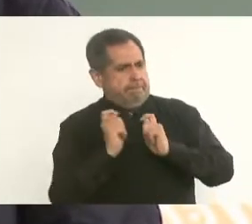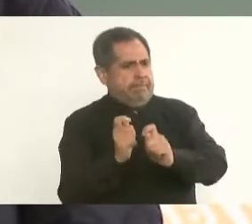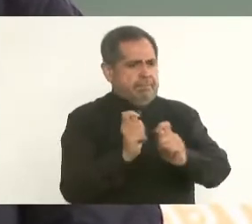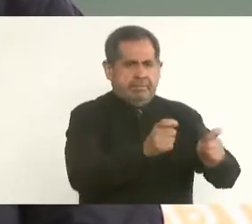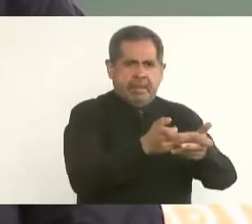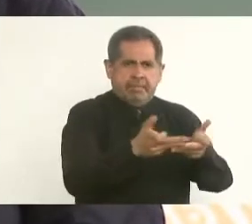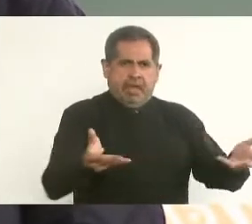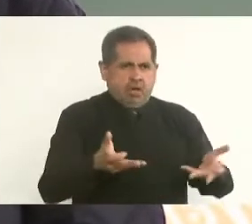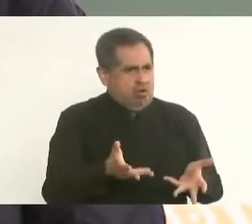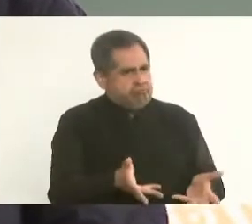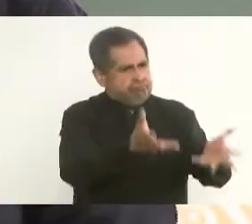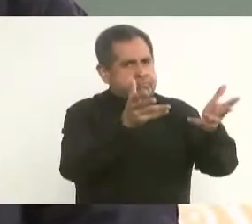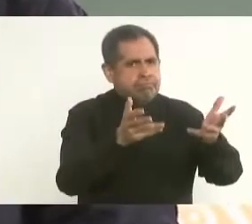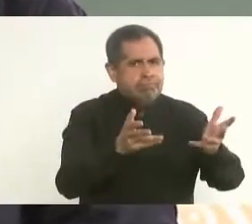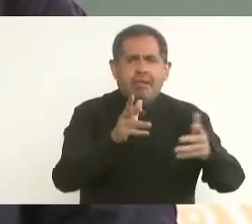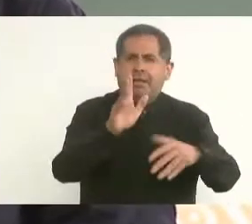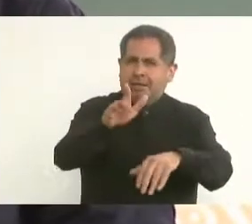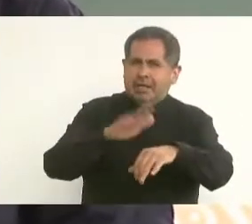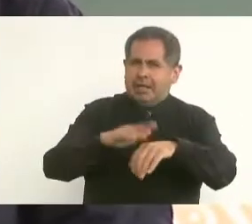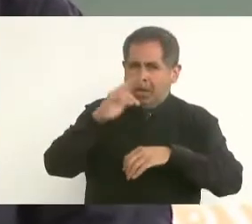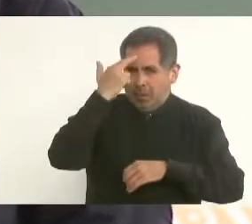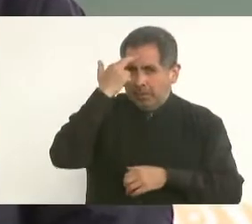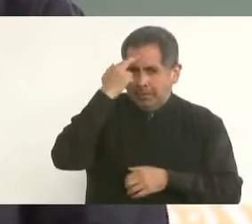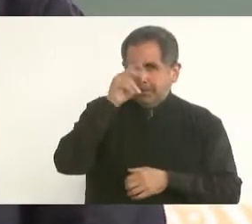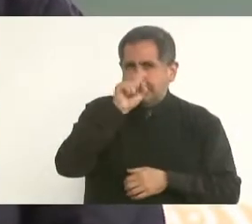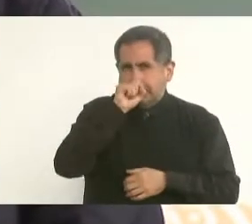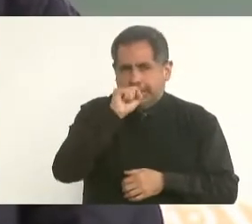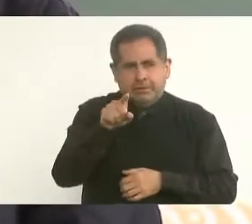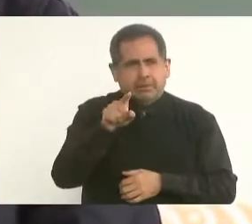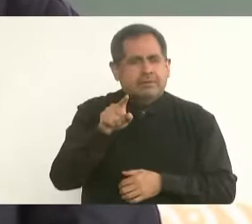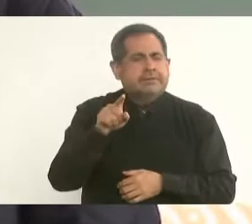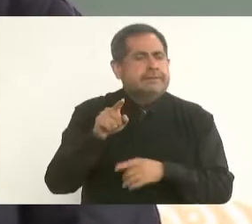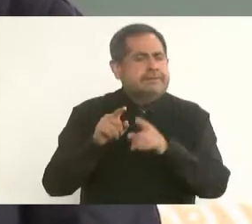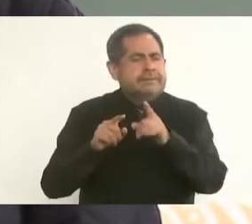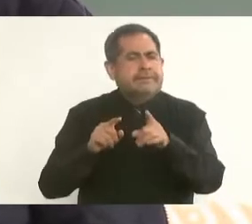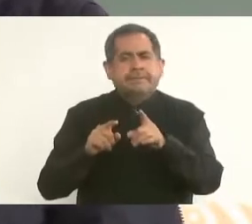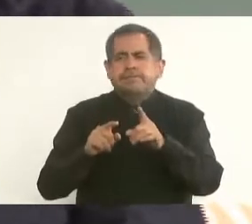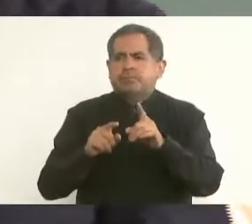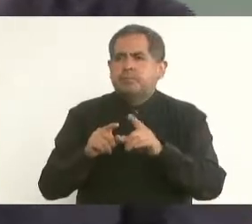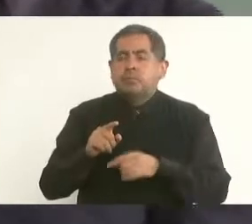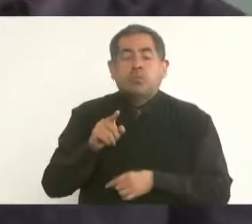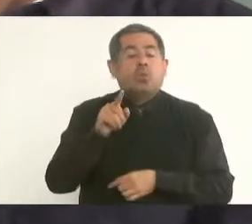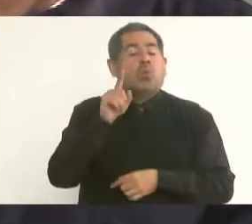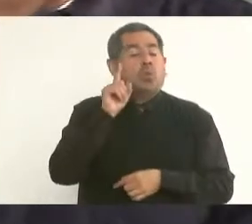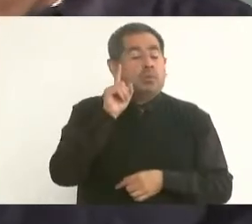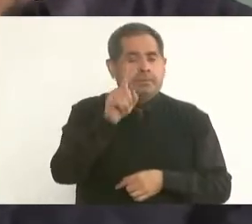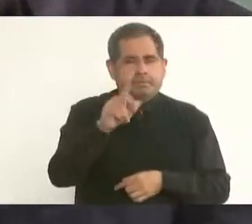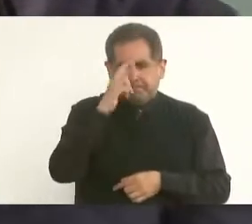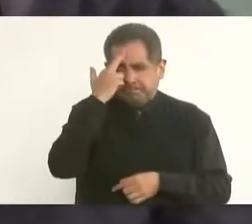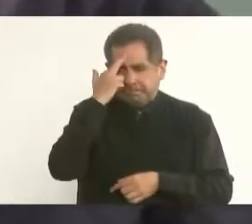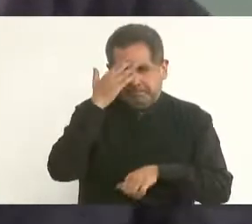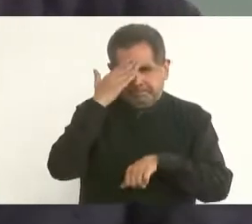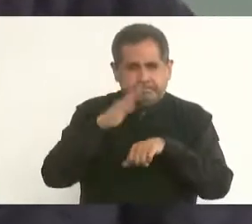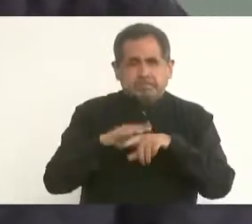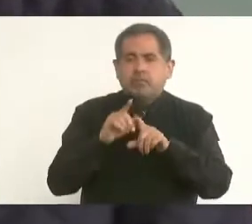No debe de olvidarse que uno de los presidentes